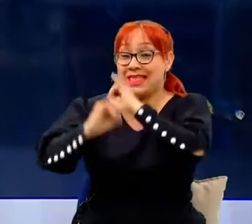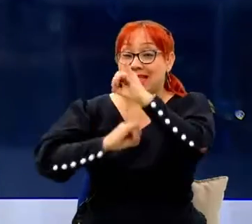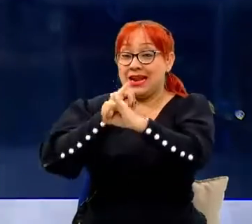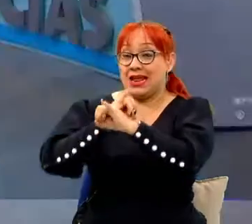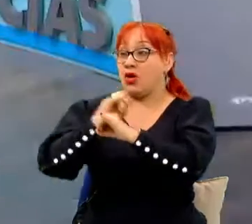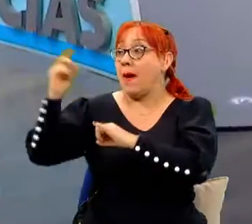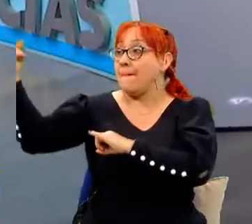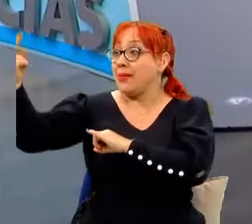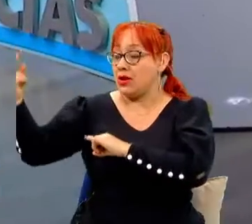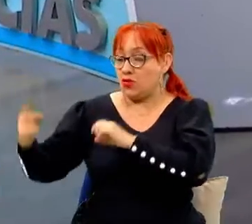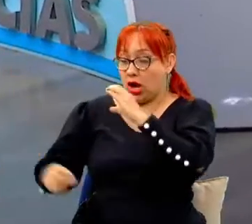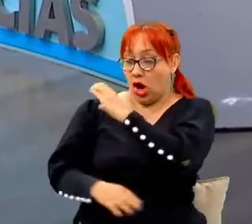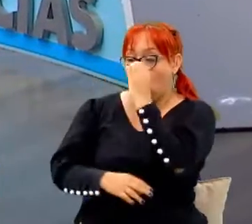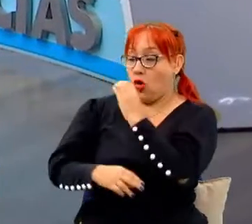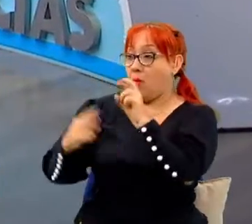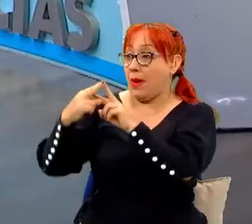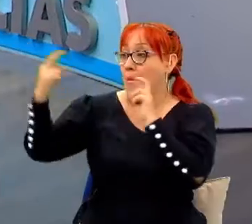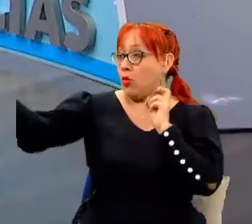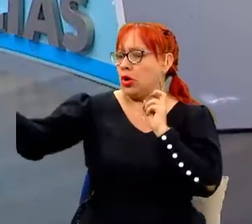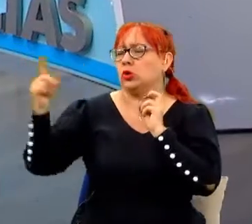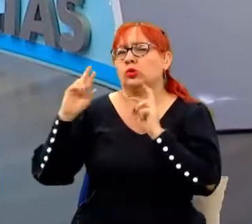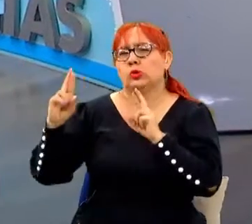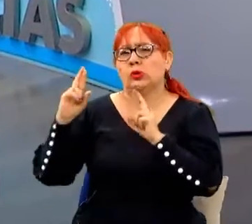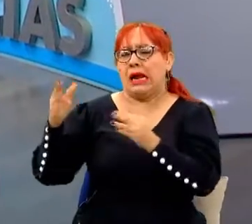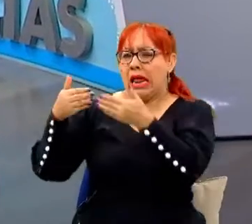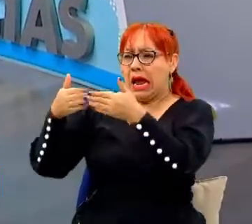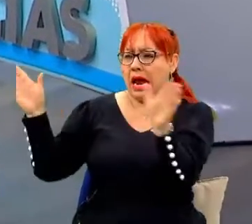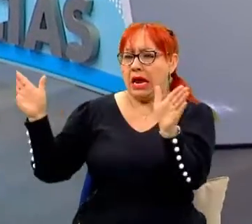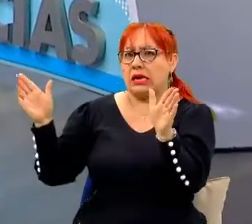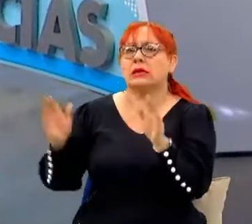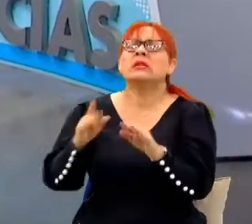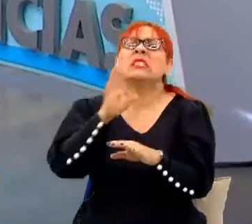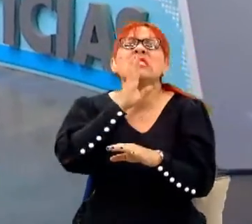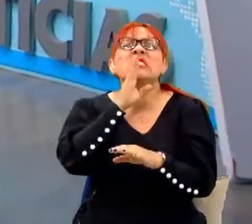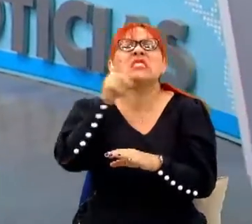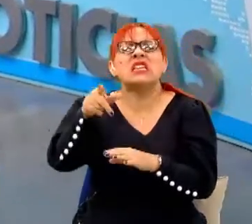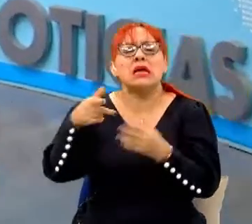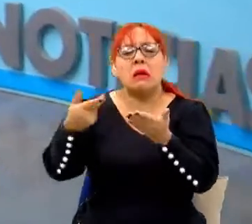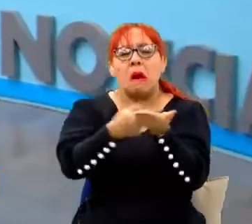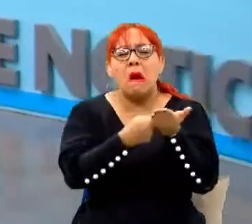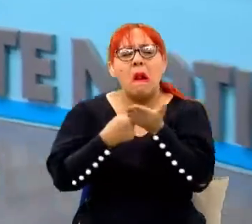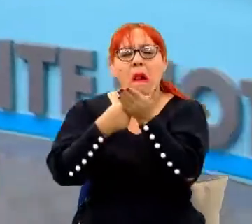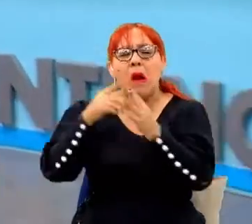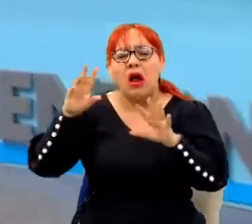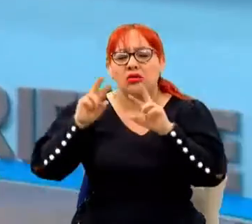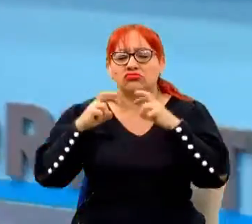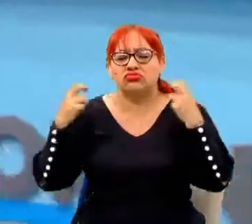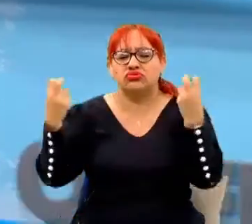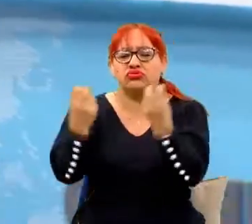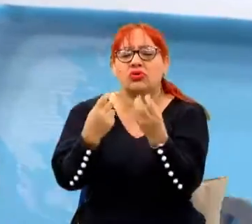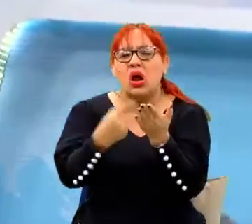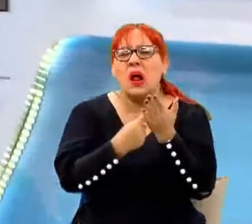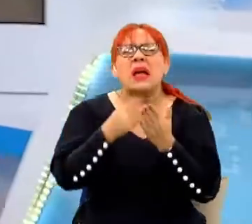fronterizos está Richard Quiñones. Richard, ¿quiénes están participando y cuáles son los primeros mensajes que se han conocido?